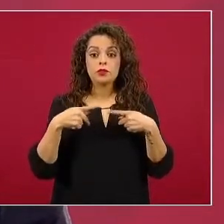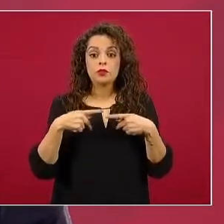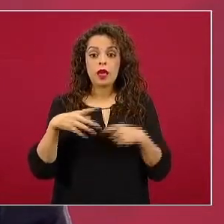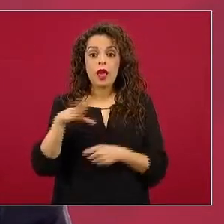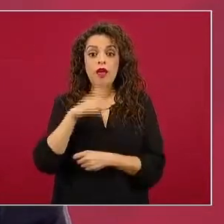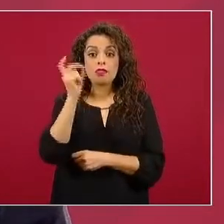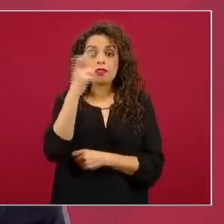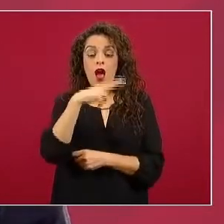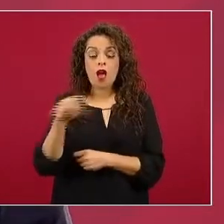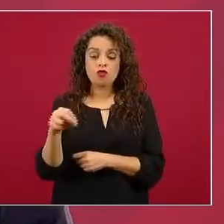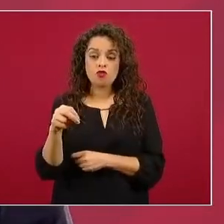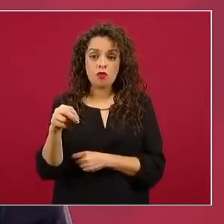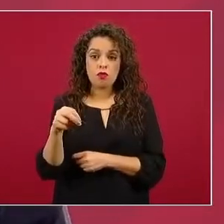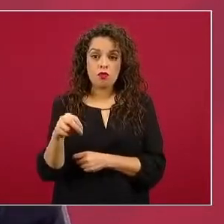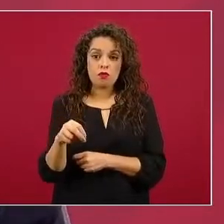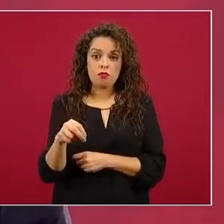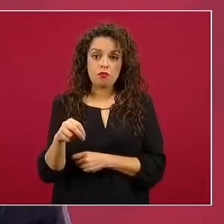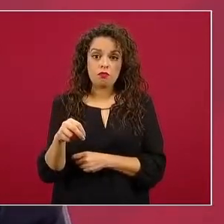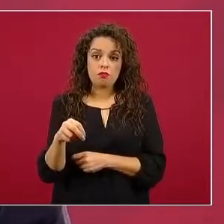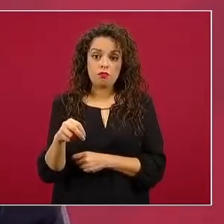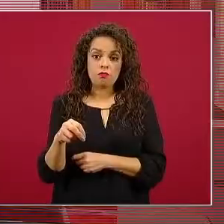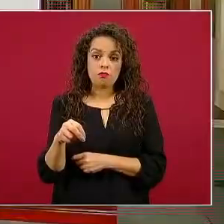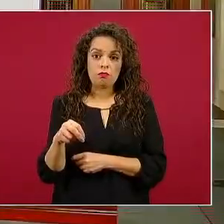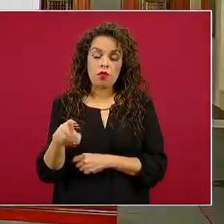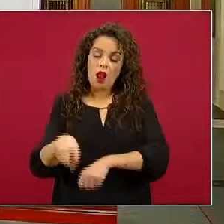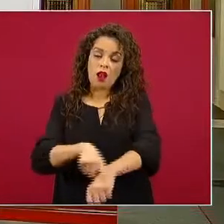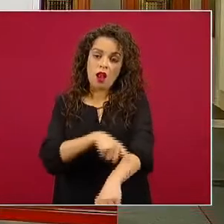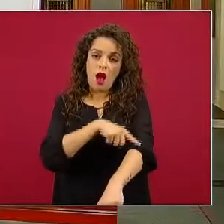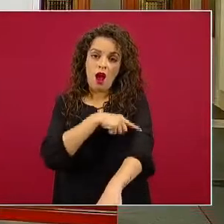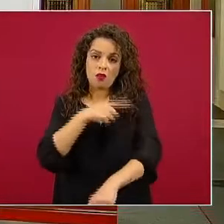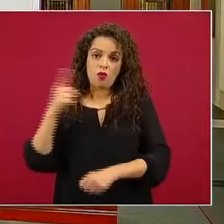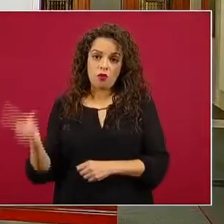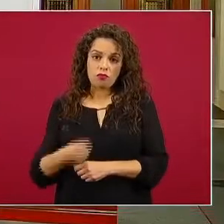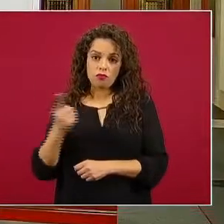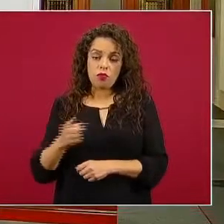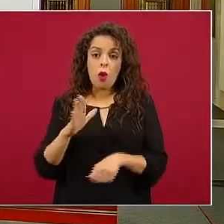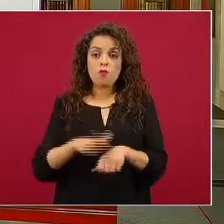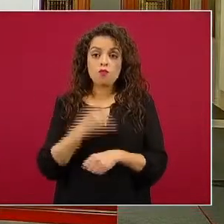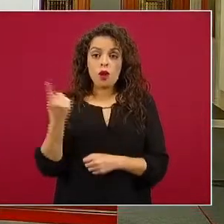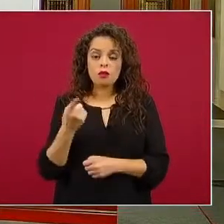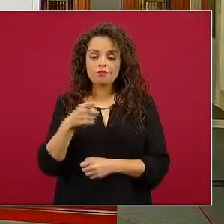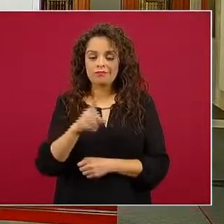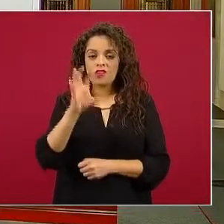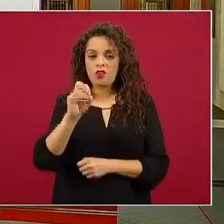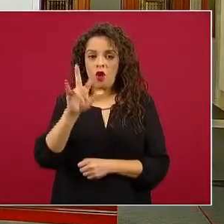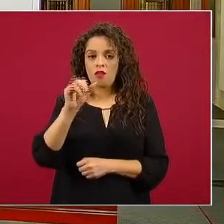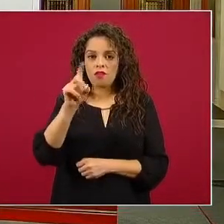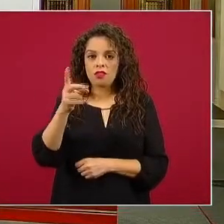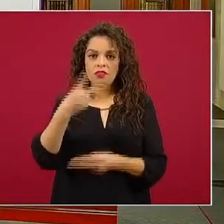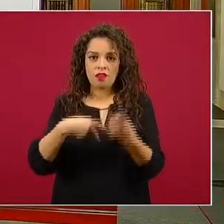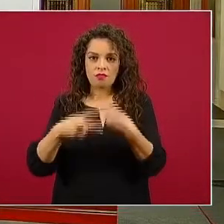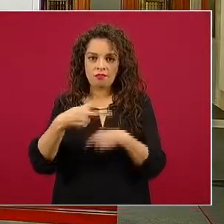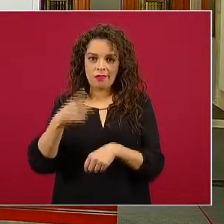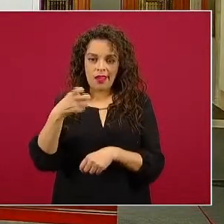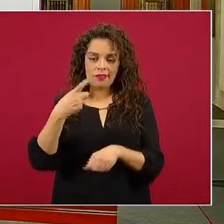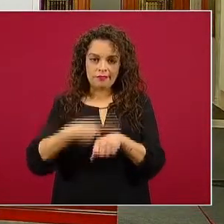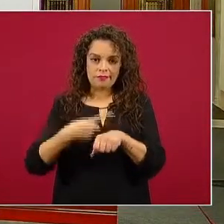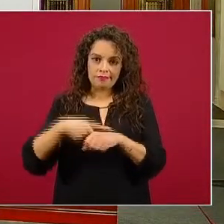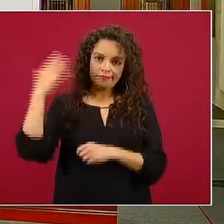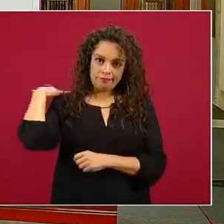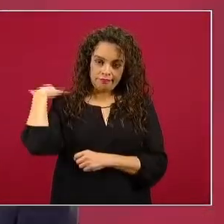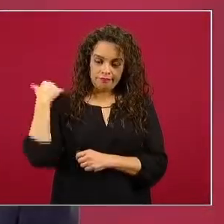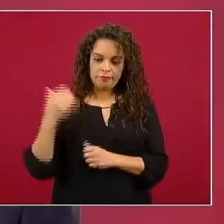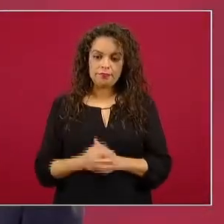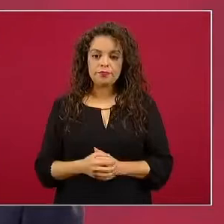un daño permanente o semipermanente de larga duración causado por el COVID. Como ya señalaba el doctor Aburto, y lo hemos comentado muchas